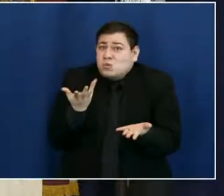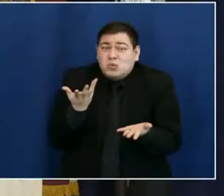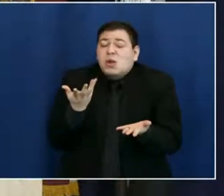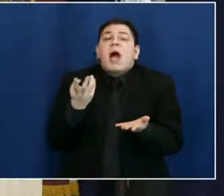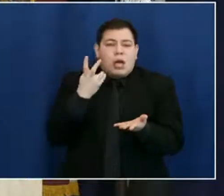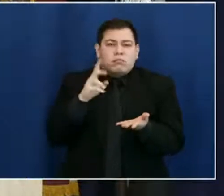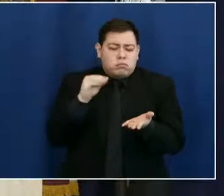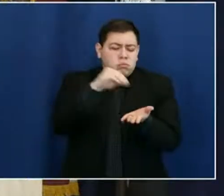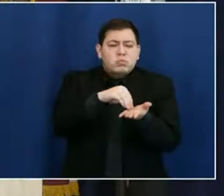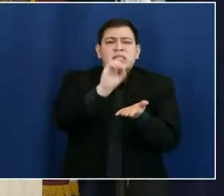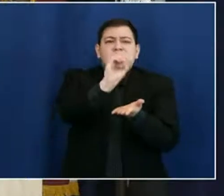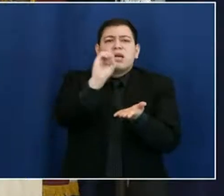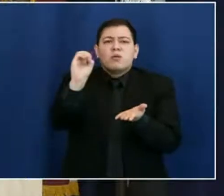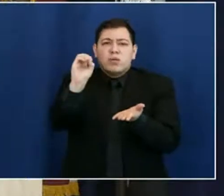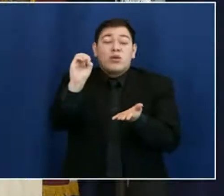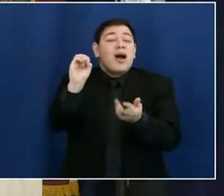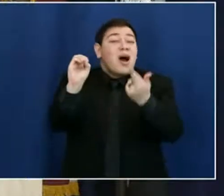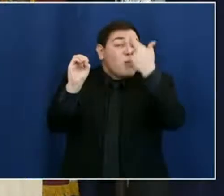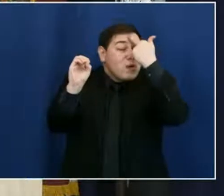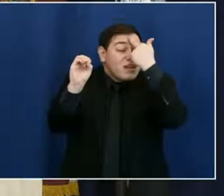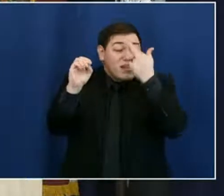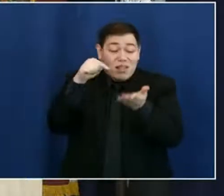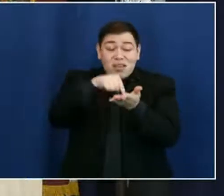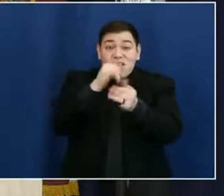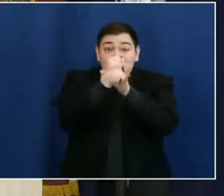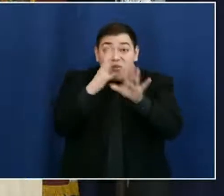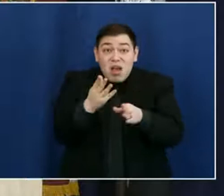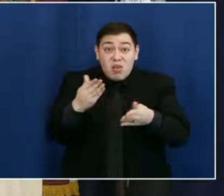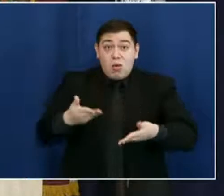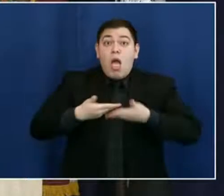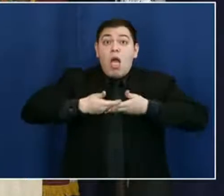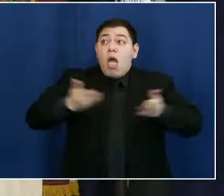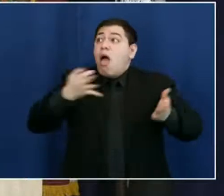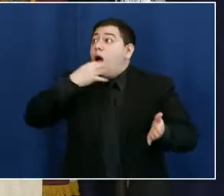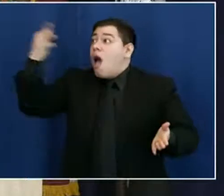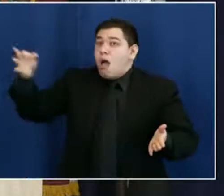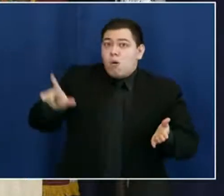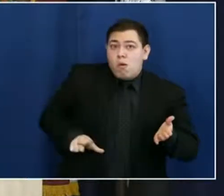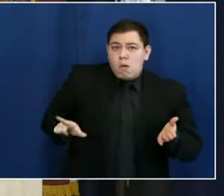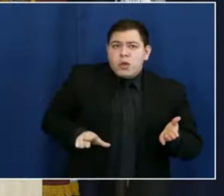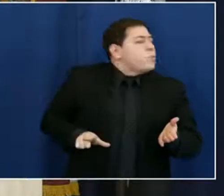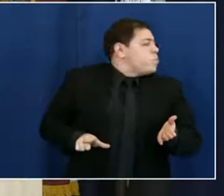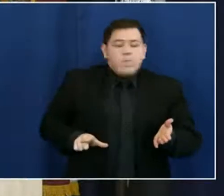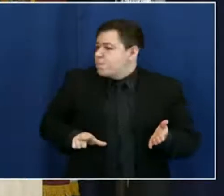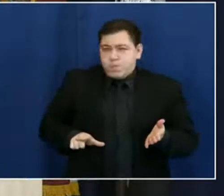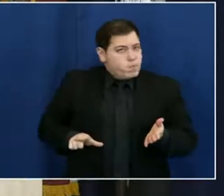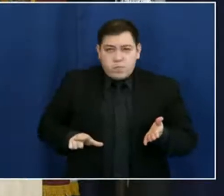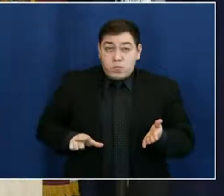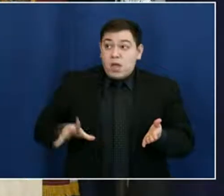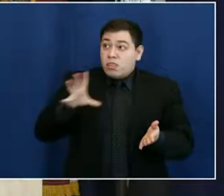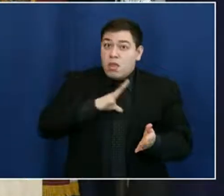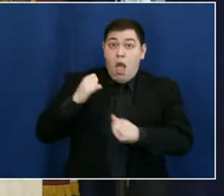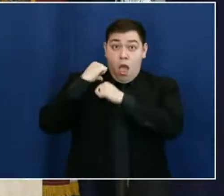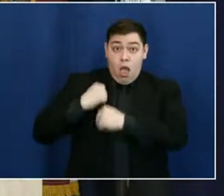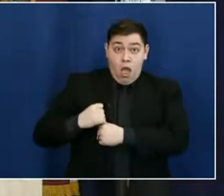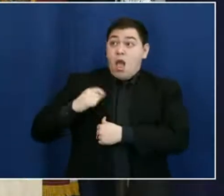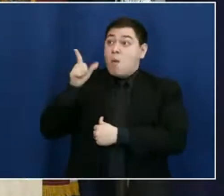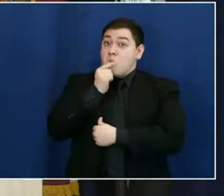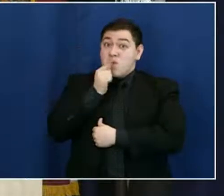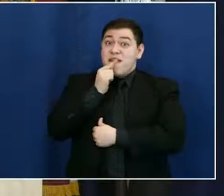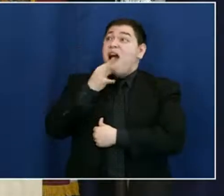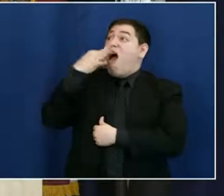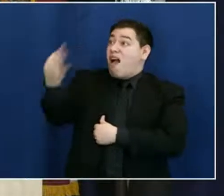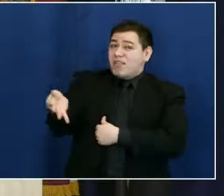para hacer la cita es completamente confidencial. Esta información no se va a dar a las autoridades federales, ni